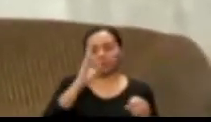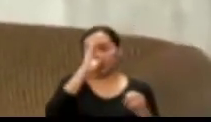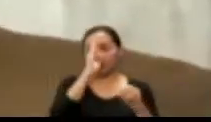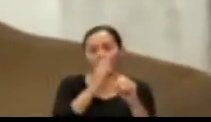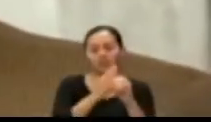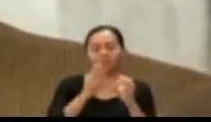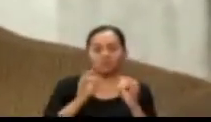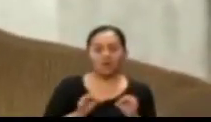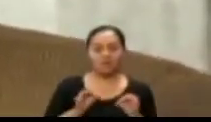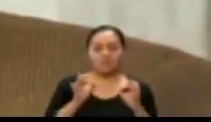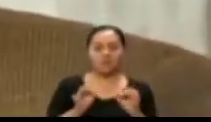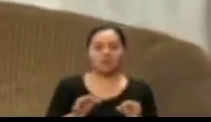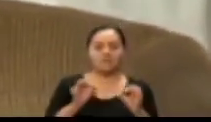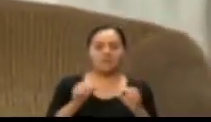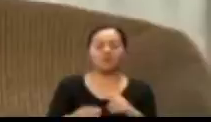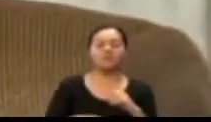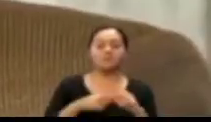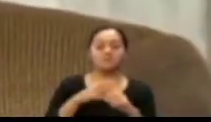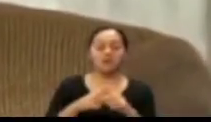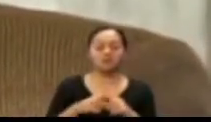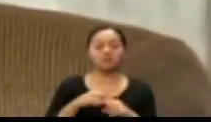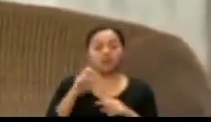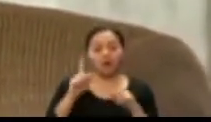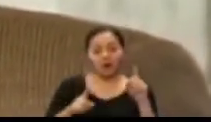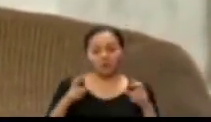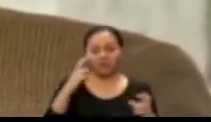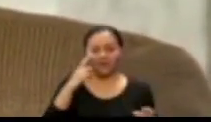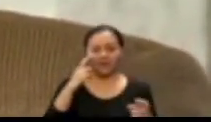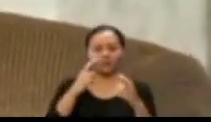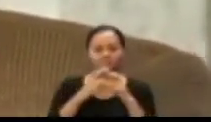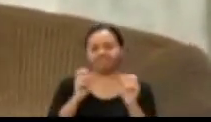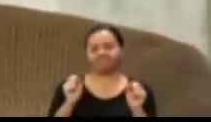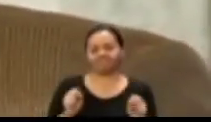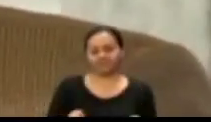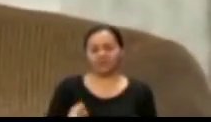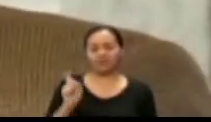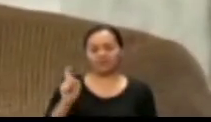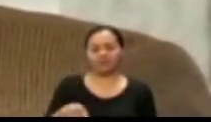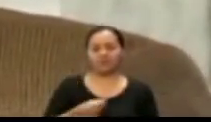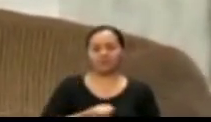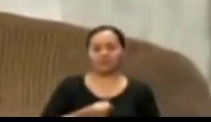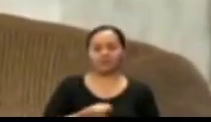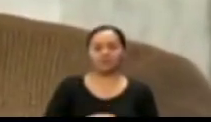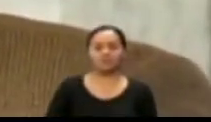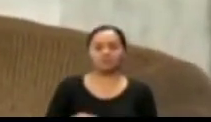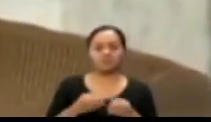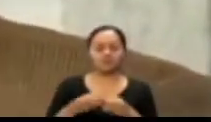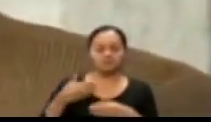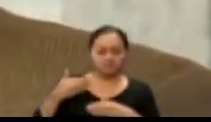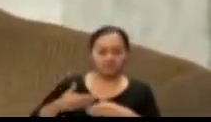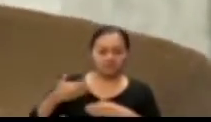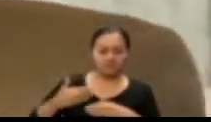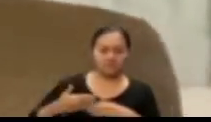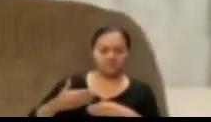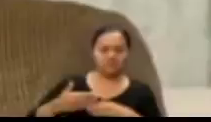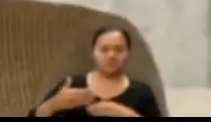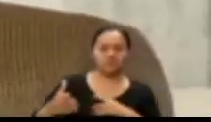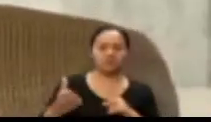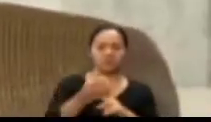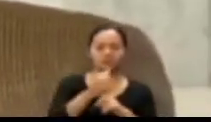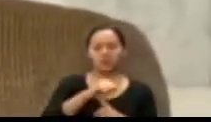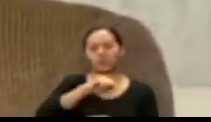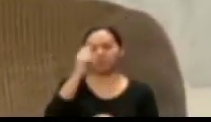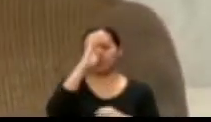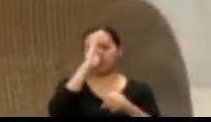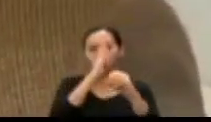hay otras en las que sí, nosotros reconocemos, debemos todavía trabajar mucho más intensamente para lograr otro tipo de